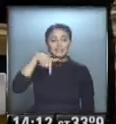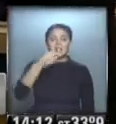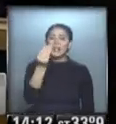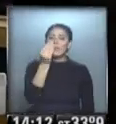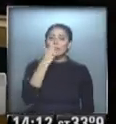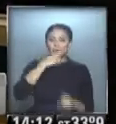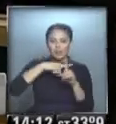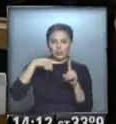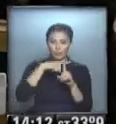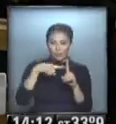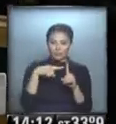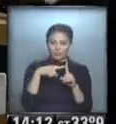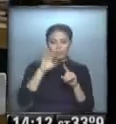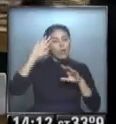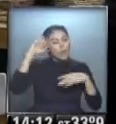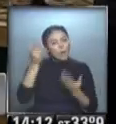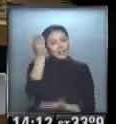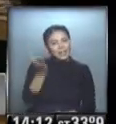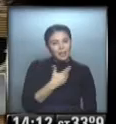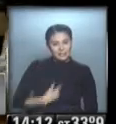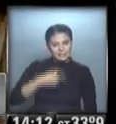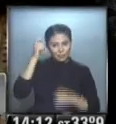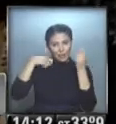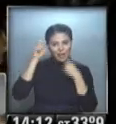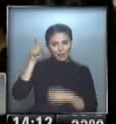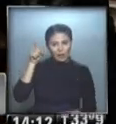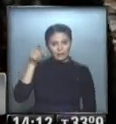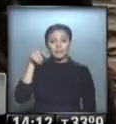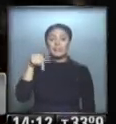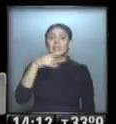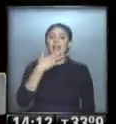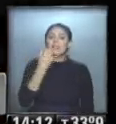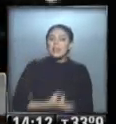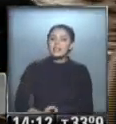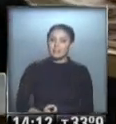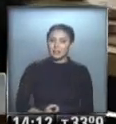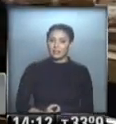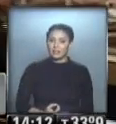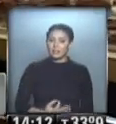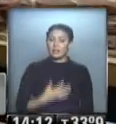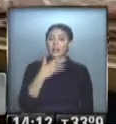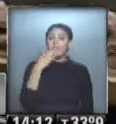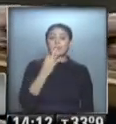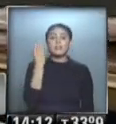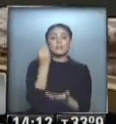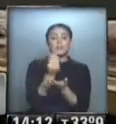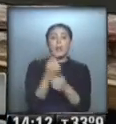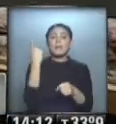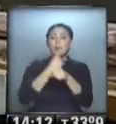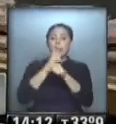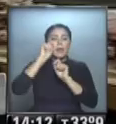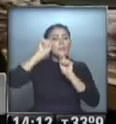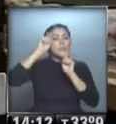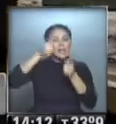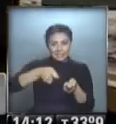almuerzo realizado en su honor, a partir de la decisión que representa que la primera visita